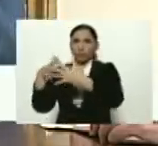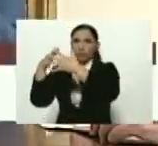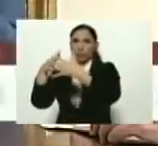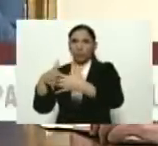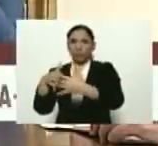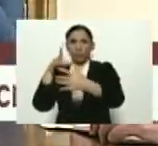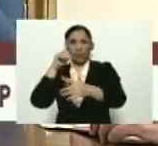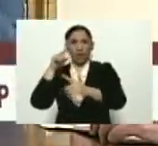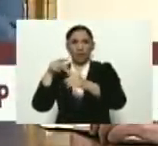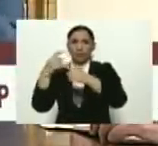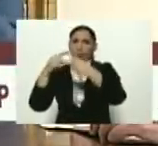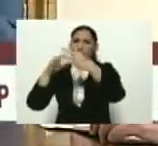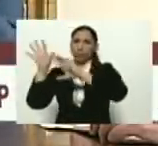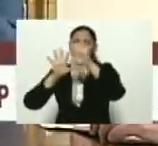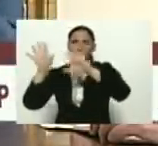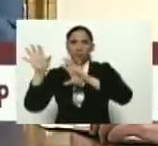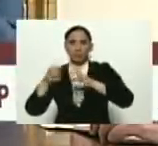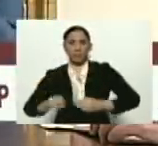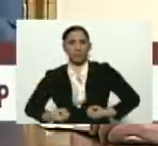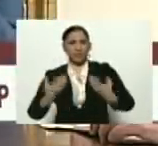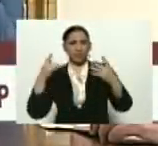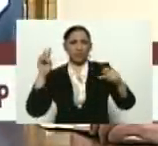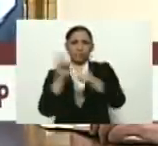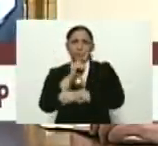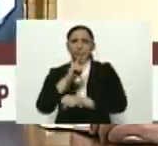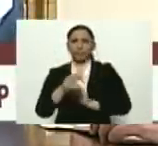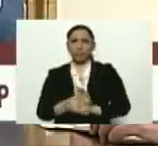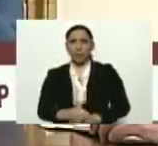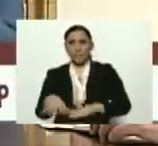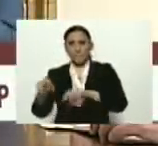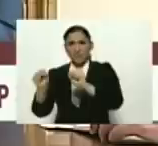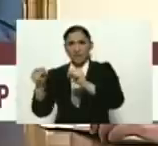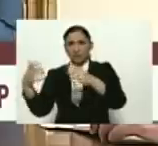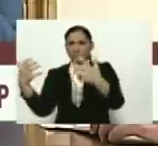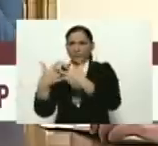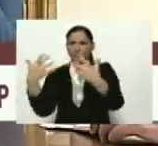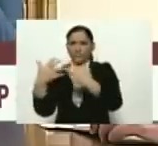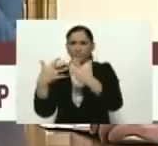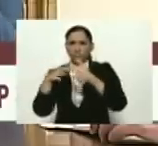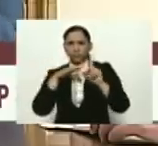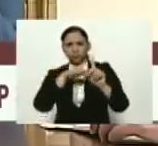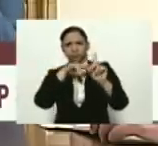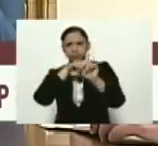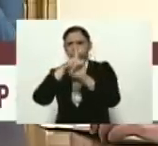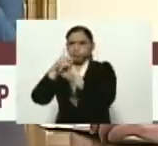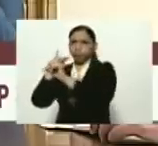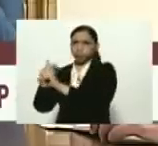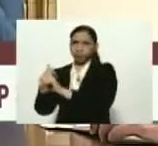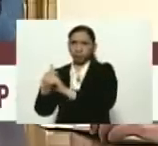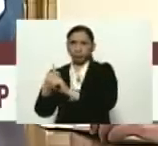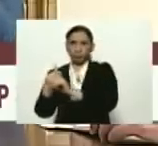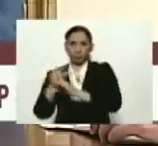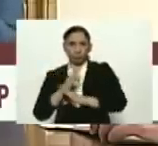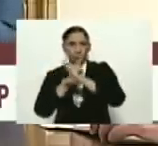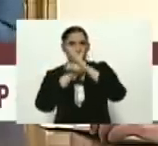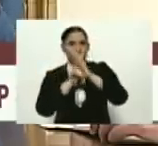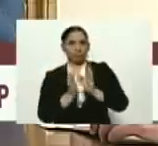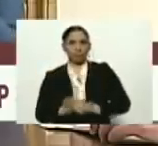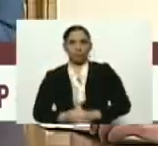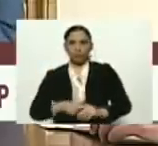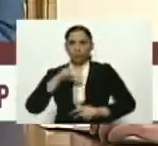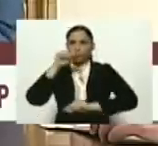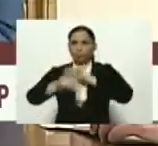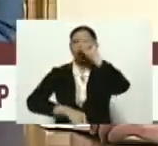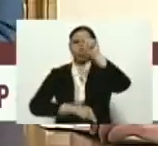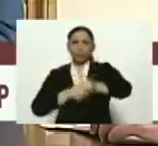el exterior, la expresión de violencia del imperio son las guerras, las amenazas, las sanciones, el bombardeo,